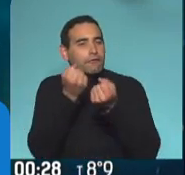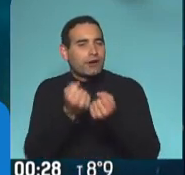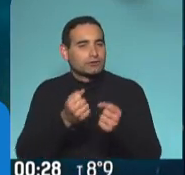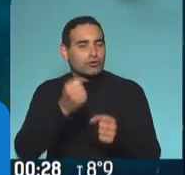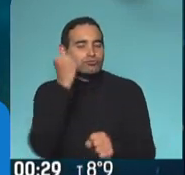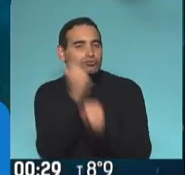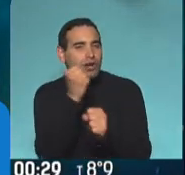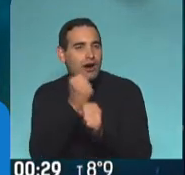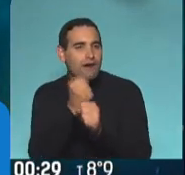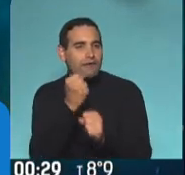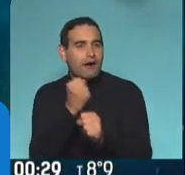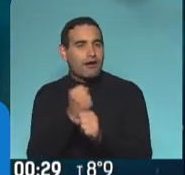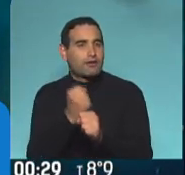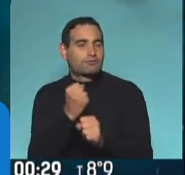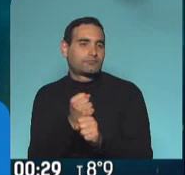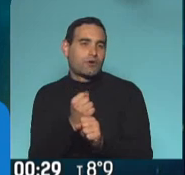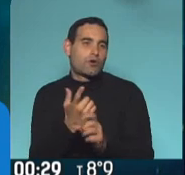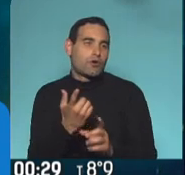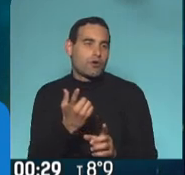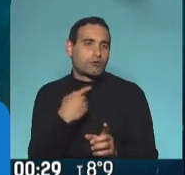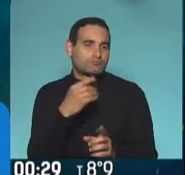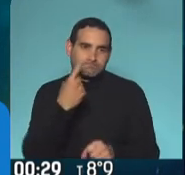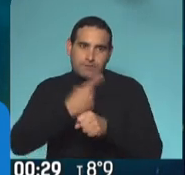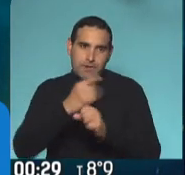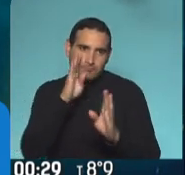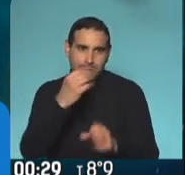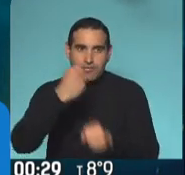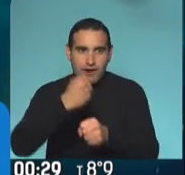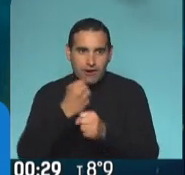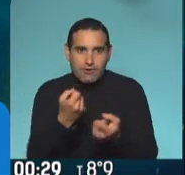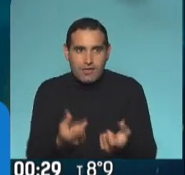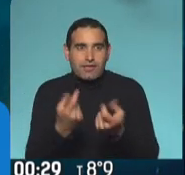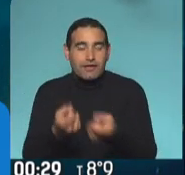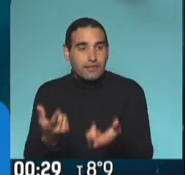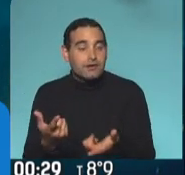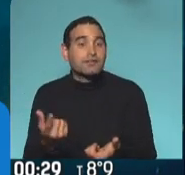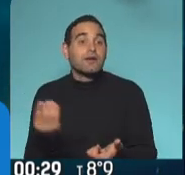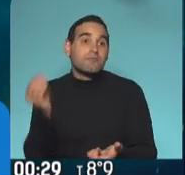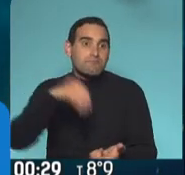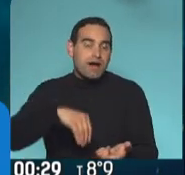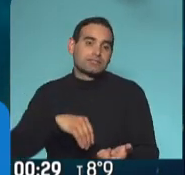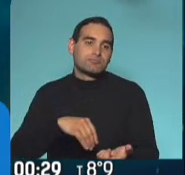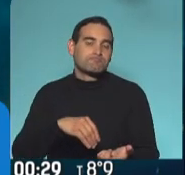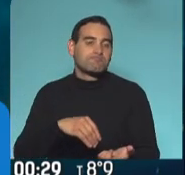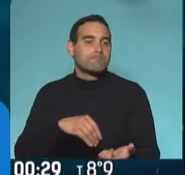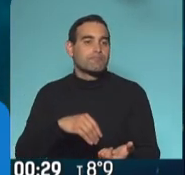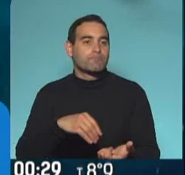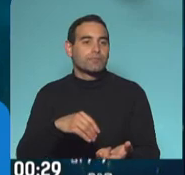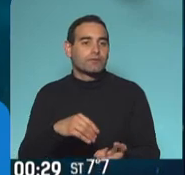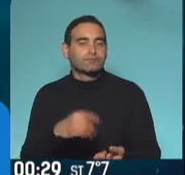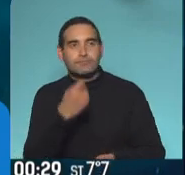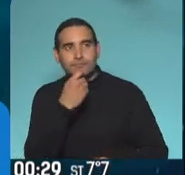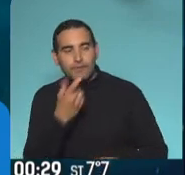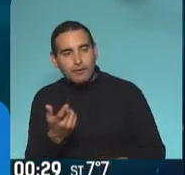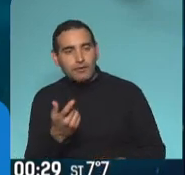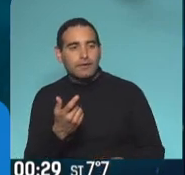eventual desempleo como una eventual prioridad y posiblemente si atacando no más digamos